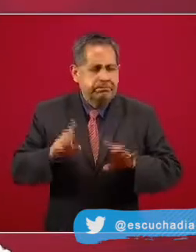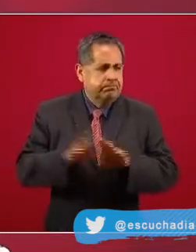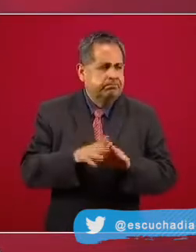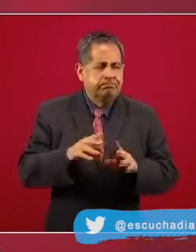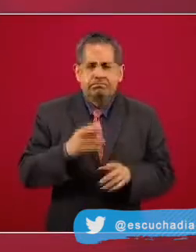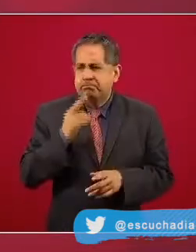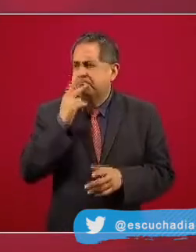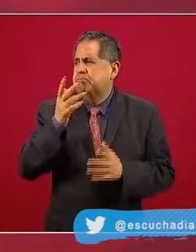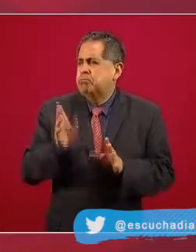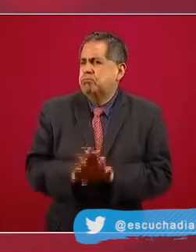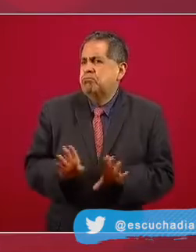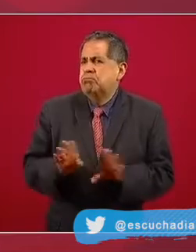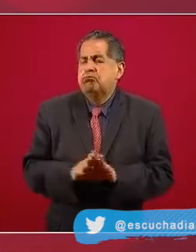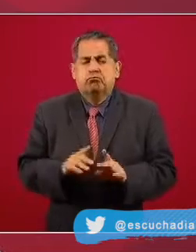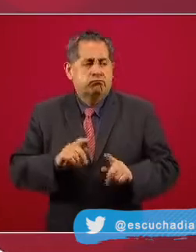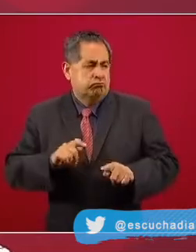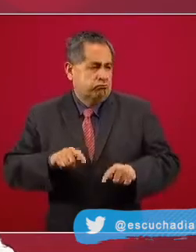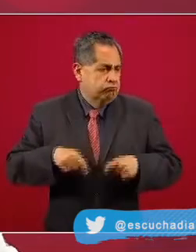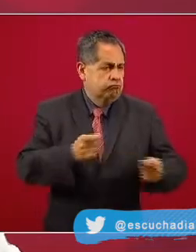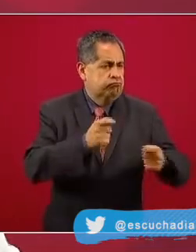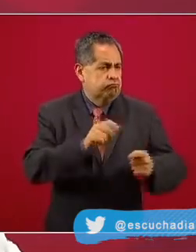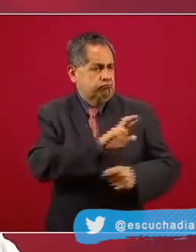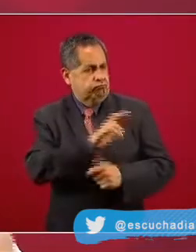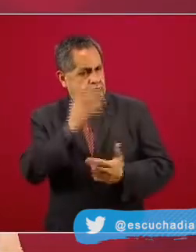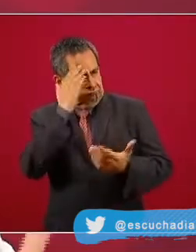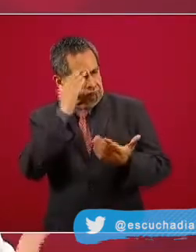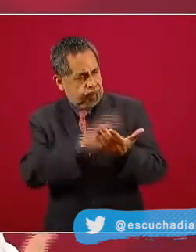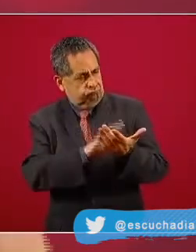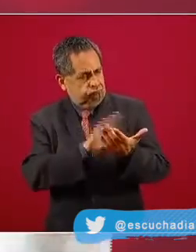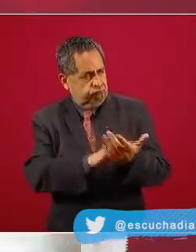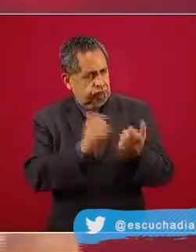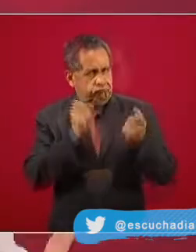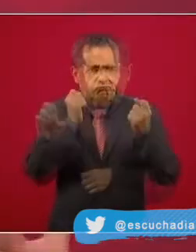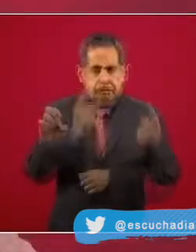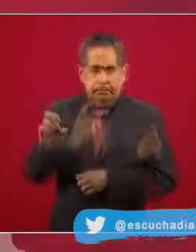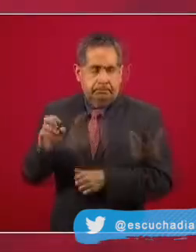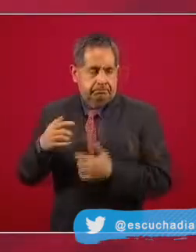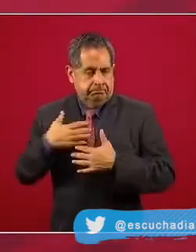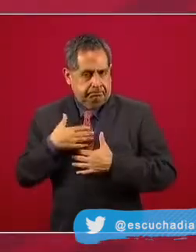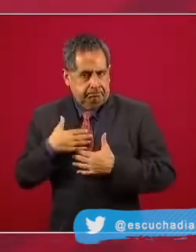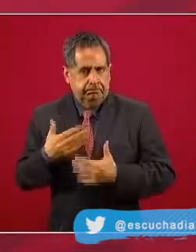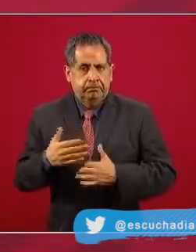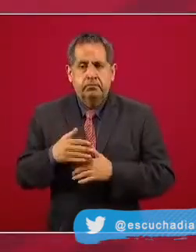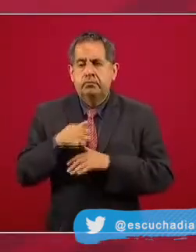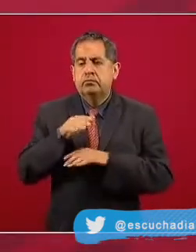la convocatoria para la entrega de la condecoración Miguel Hidalgo durante el mes de septiembre.